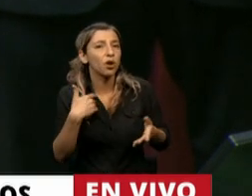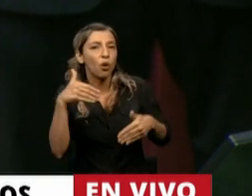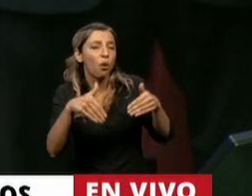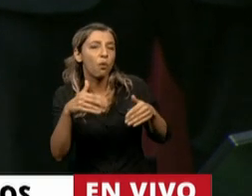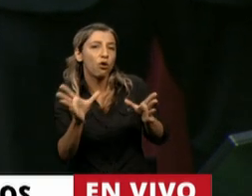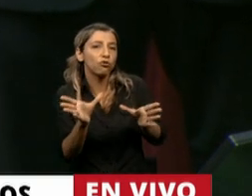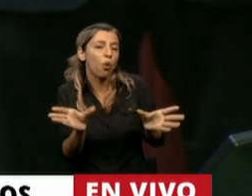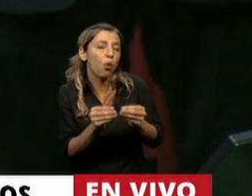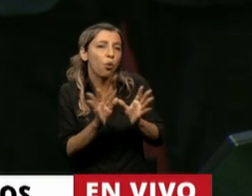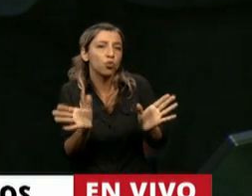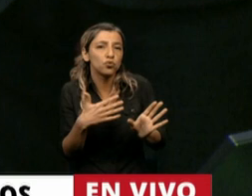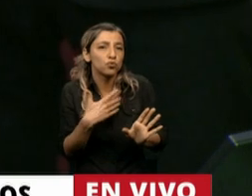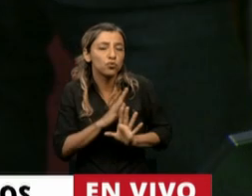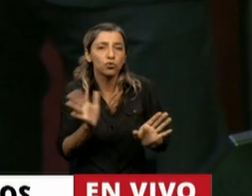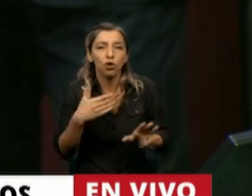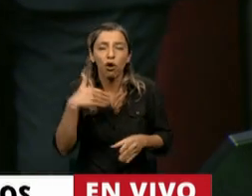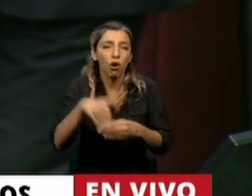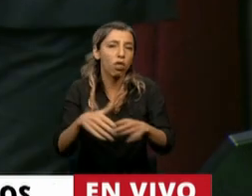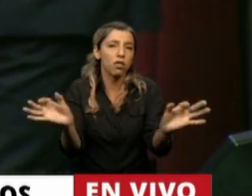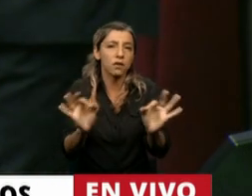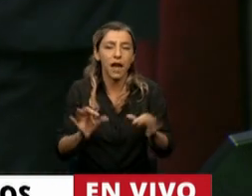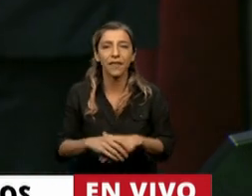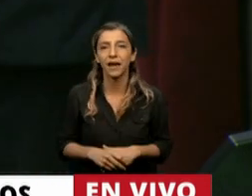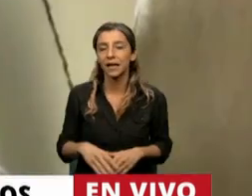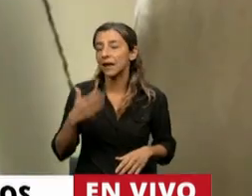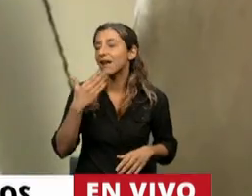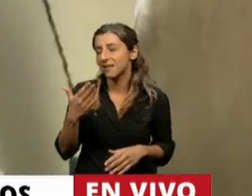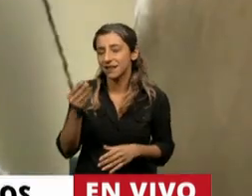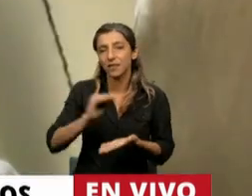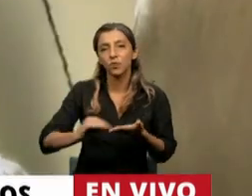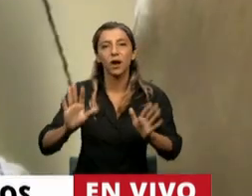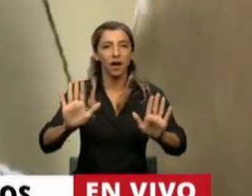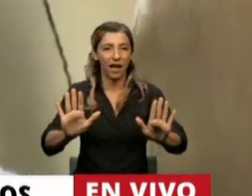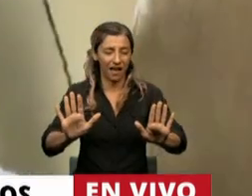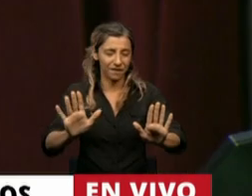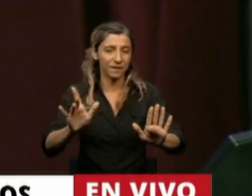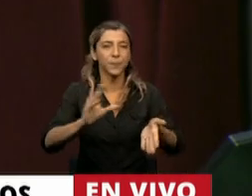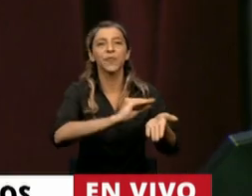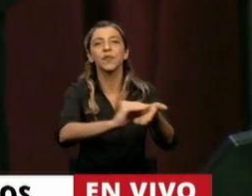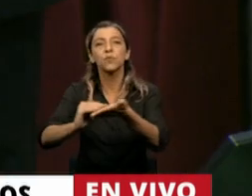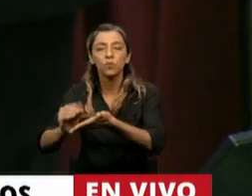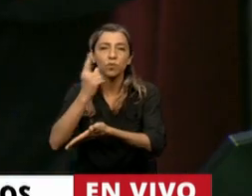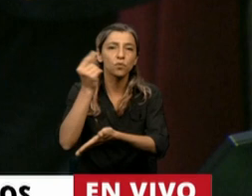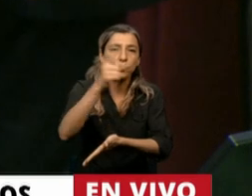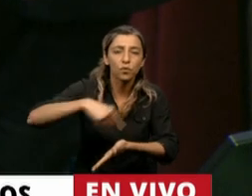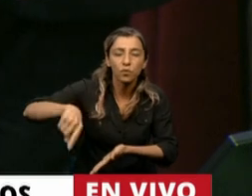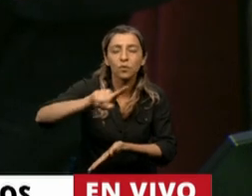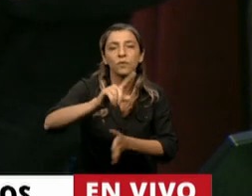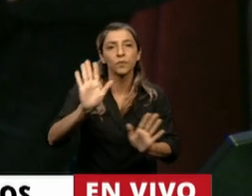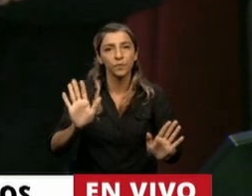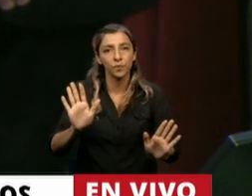me abstengo señor presidente Gracias diputado yo quiero que entiendan señores diputados Y diputadas que